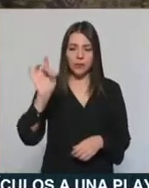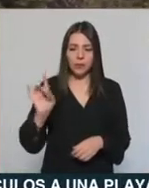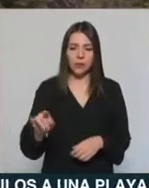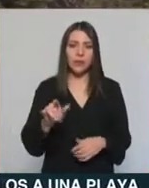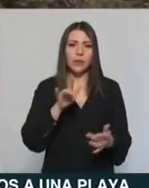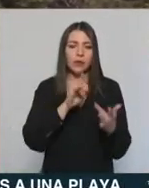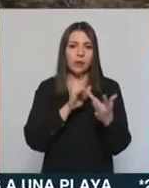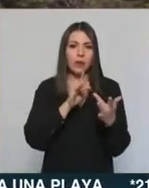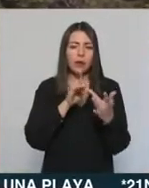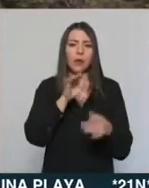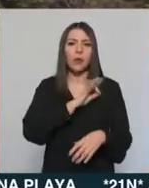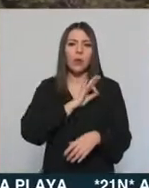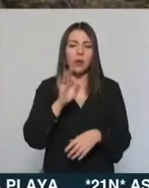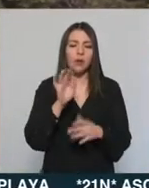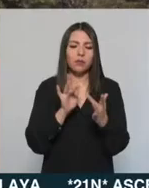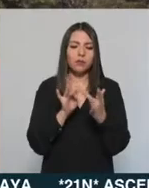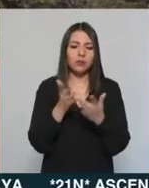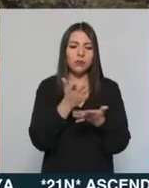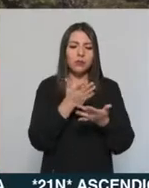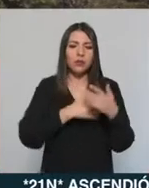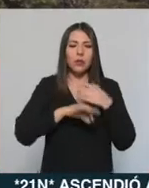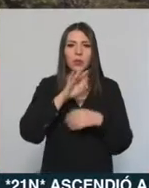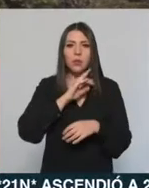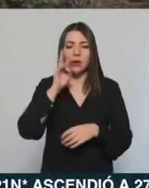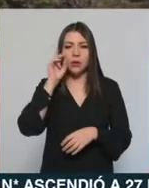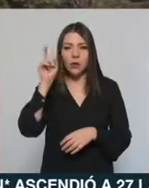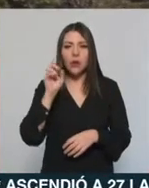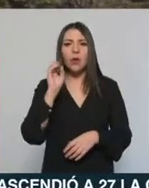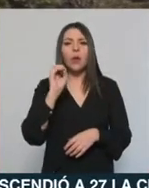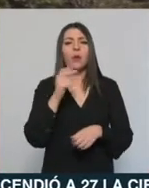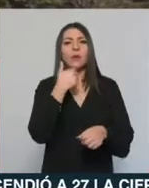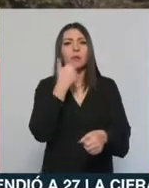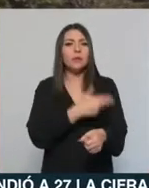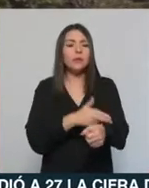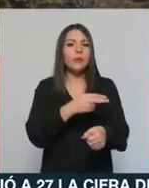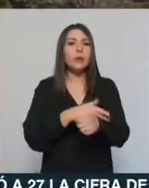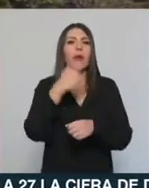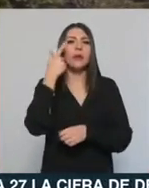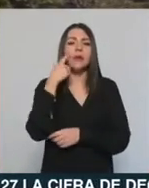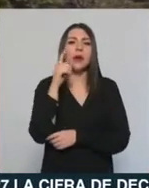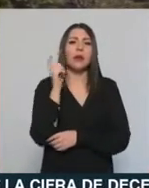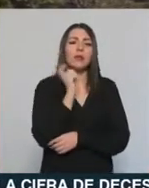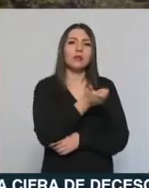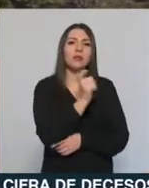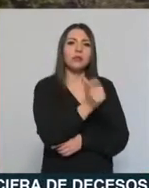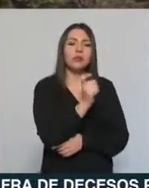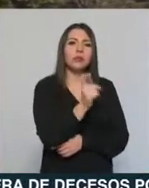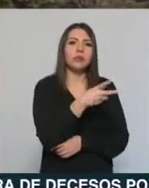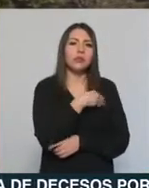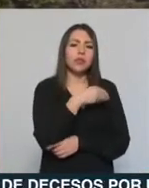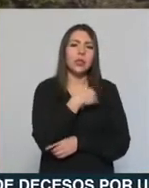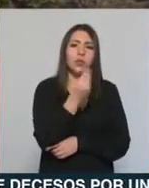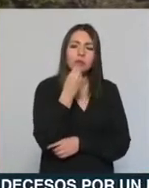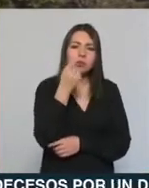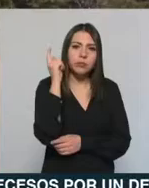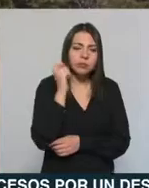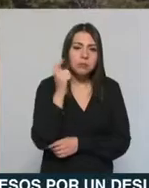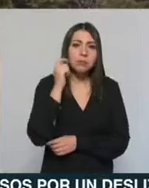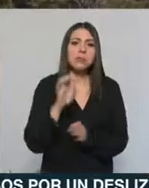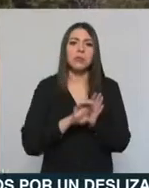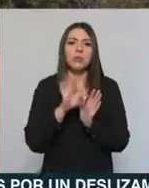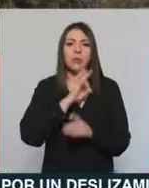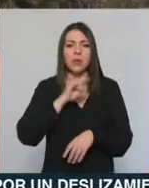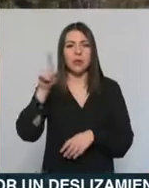se puedan acercar a ella, pero de cualquier forma, cualquier trámite de pensión alimenticia pueden iniciar en el primer piso de Plaza Juárez, no tiene ningún